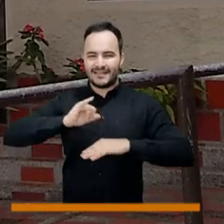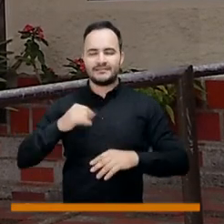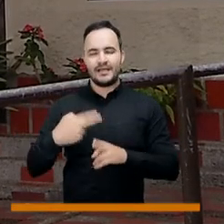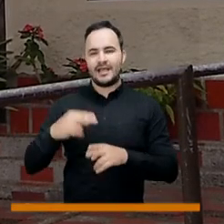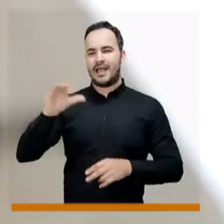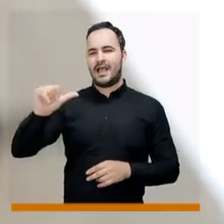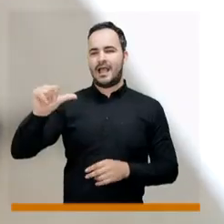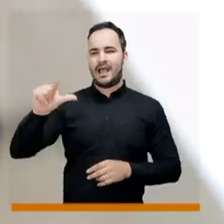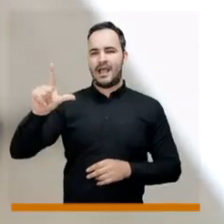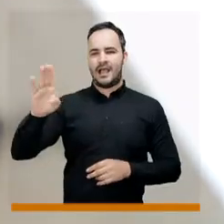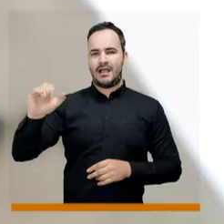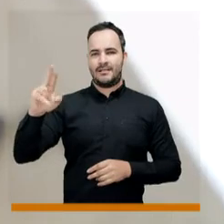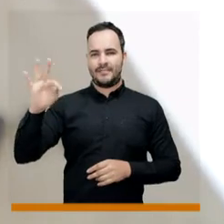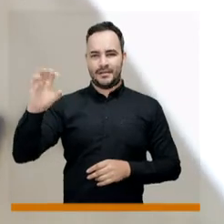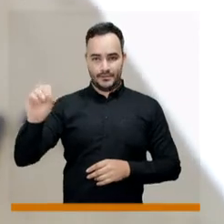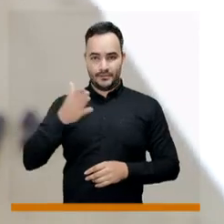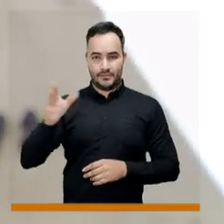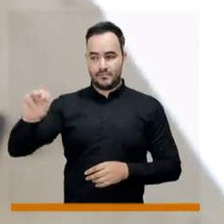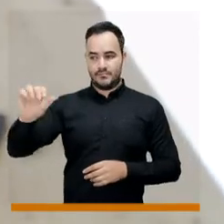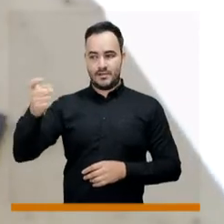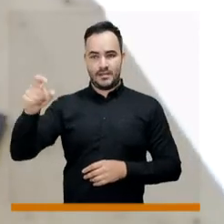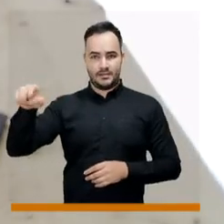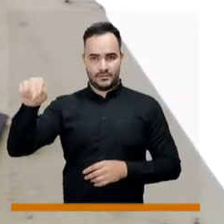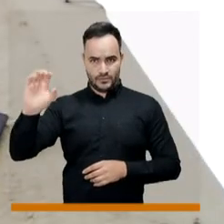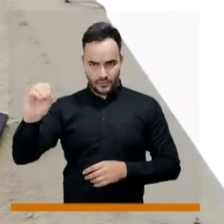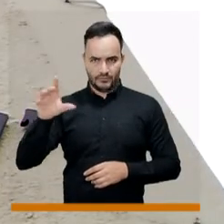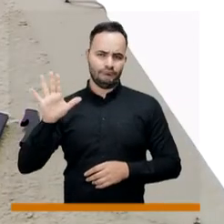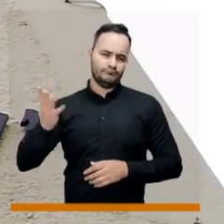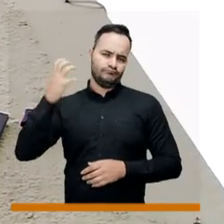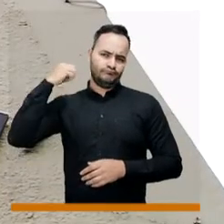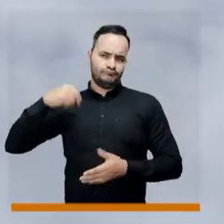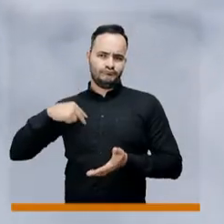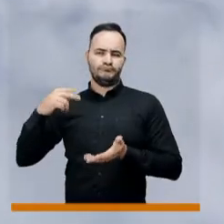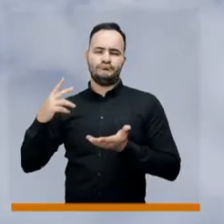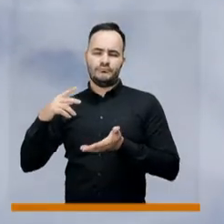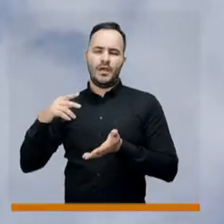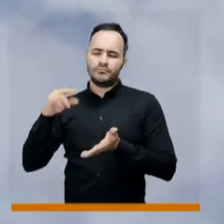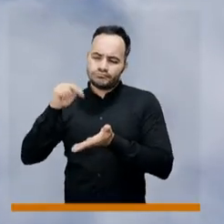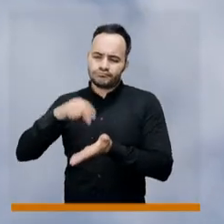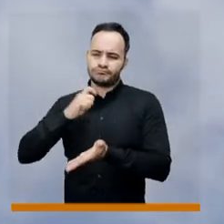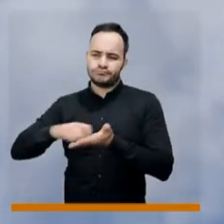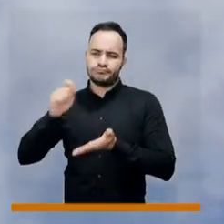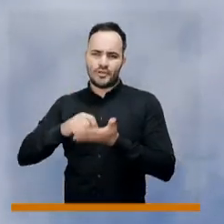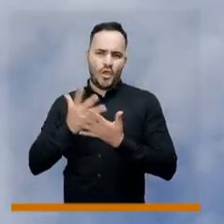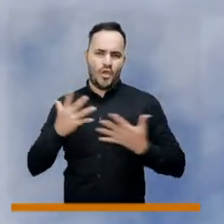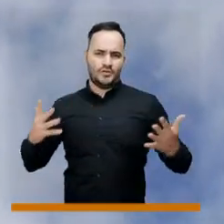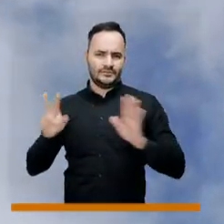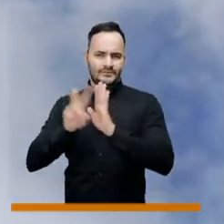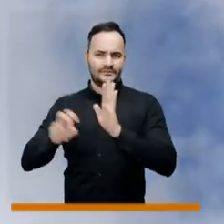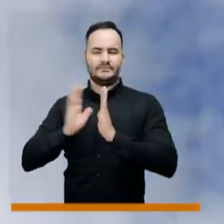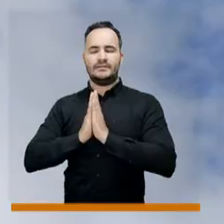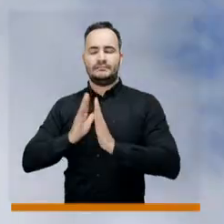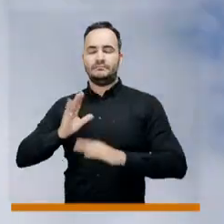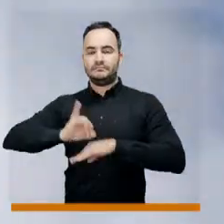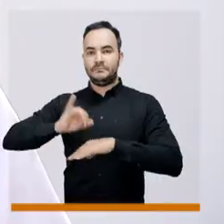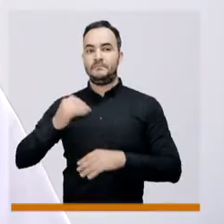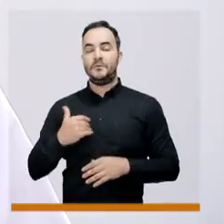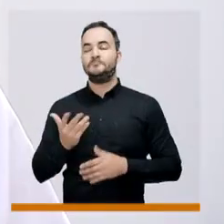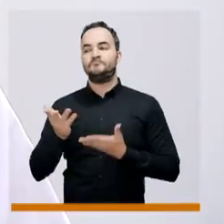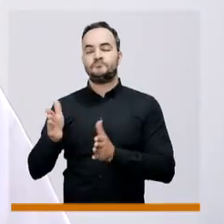iglesia, Alberto Magno, un teórico sabio de la Iglesia Católica, nos acompaña hoy Freddy Cárdenas,